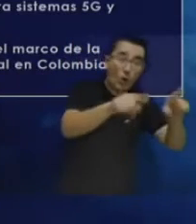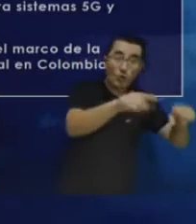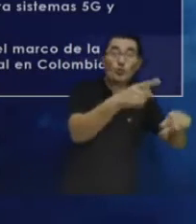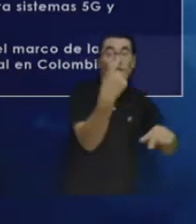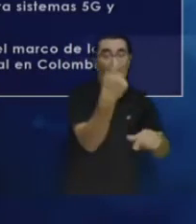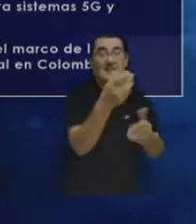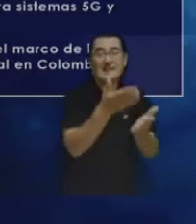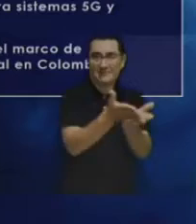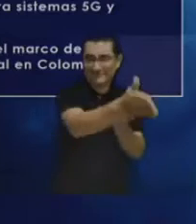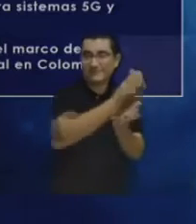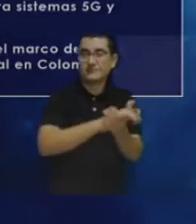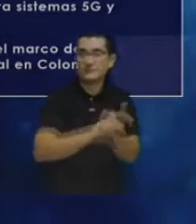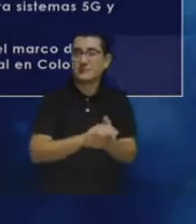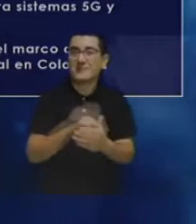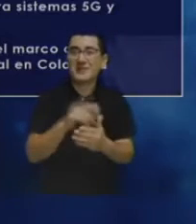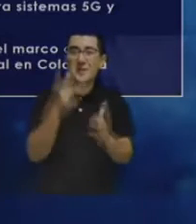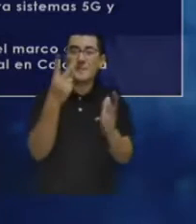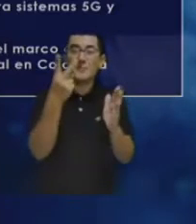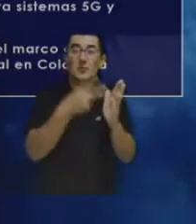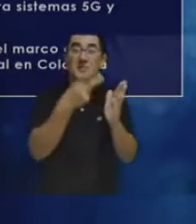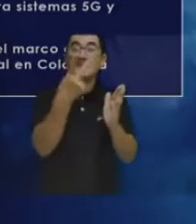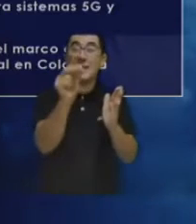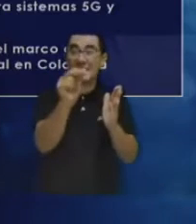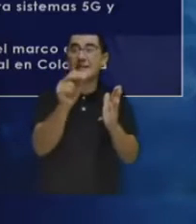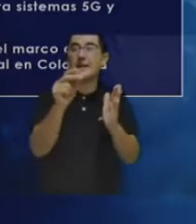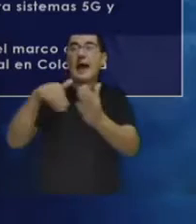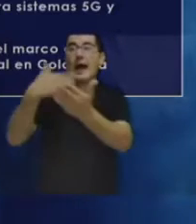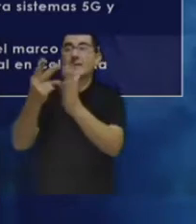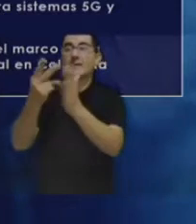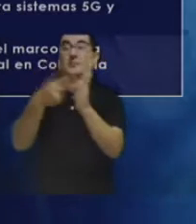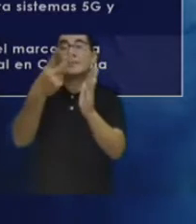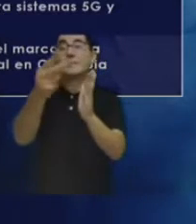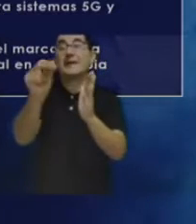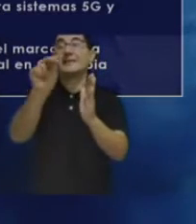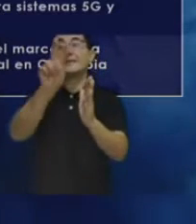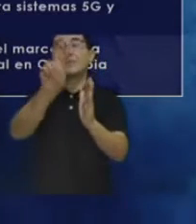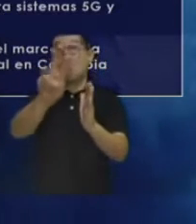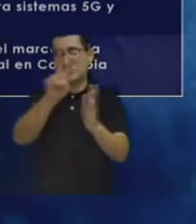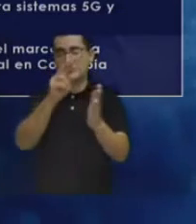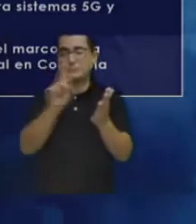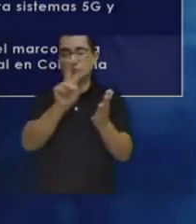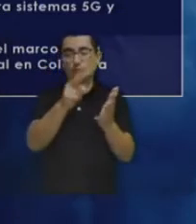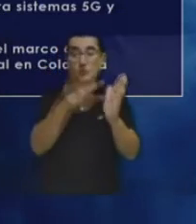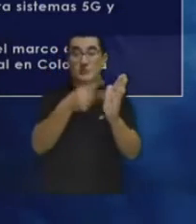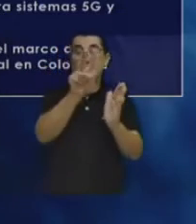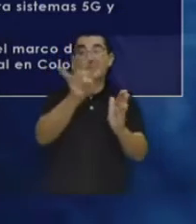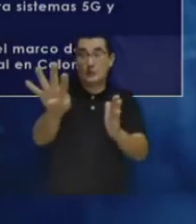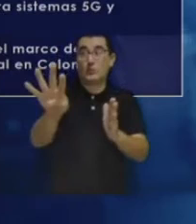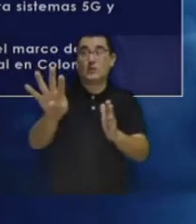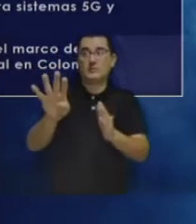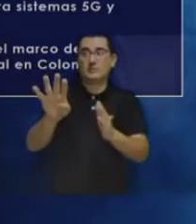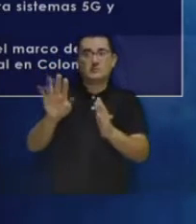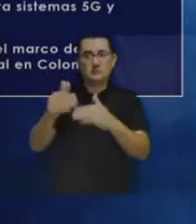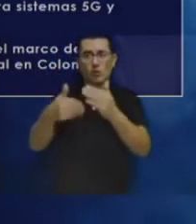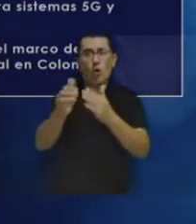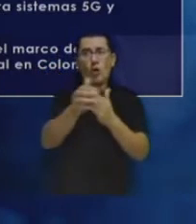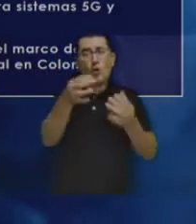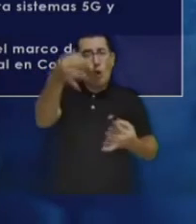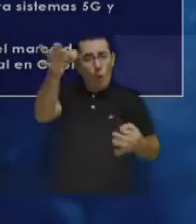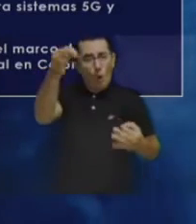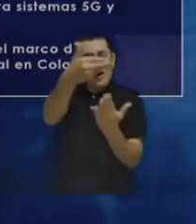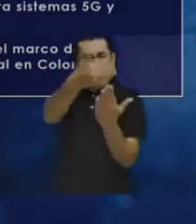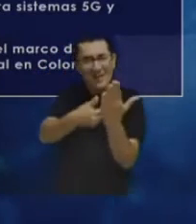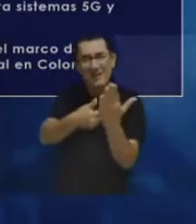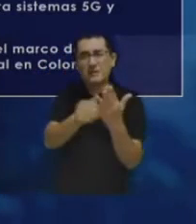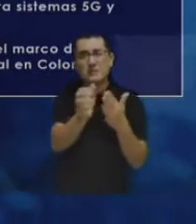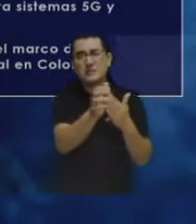y la hoja de ruta para los próximos cinco años, materializado particularmente, entre otras cosas, con la propuesta del